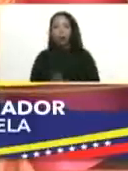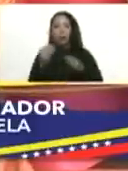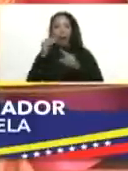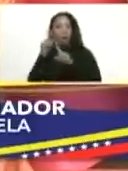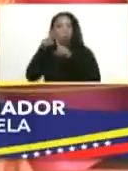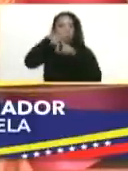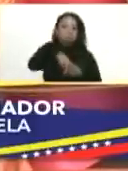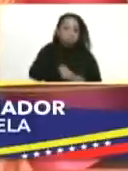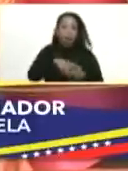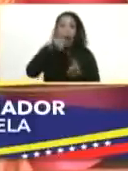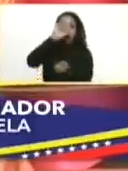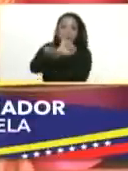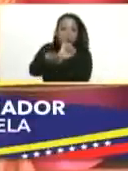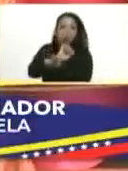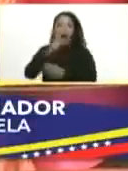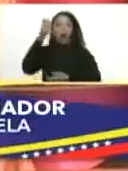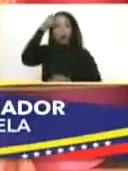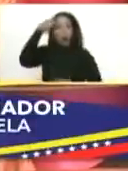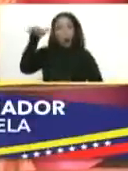someter y esclavizar a los pueblos.